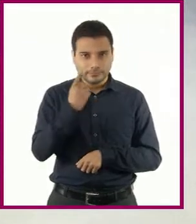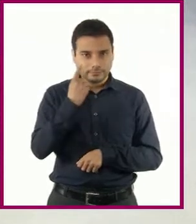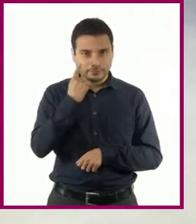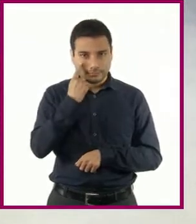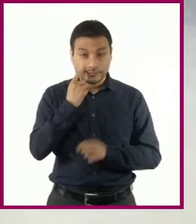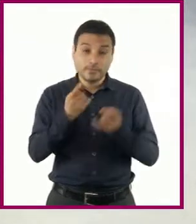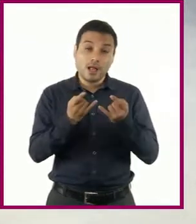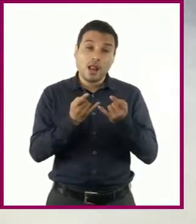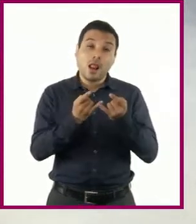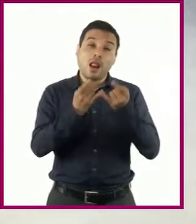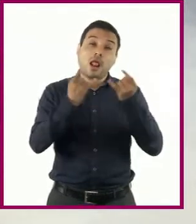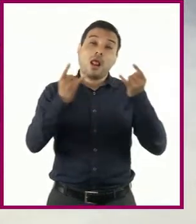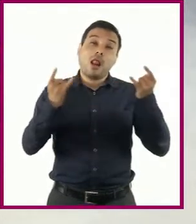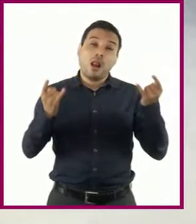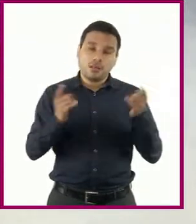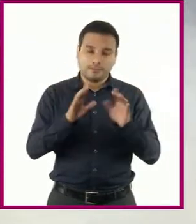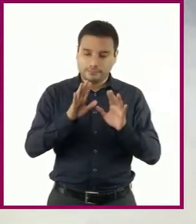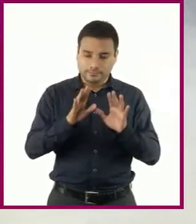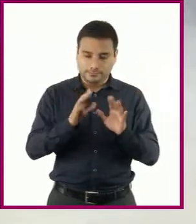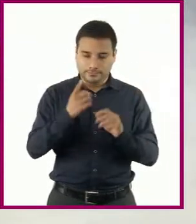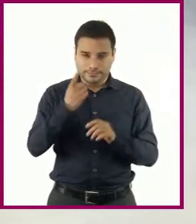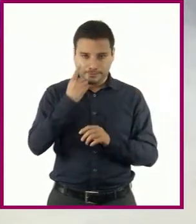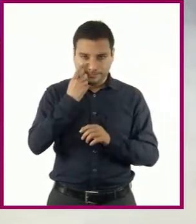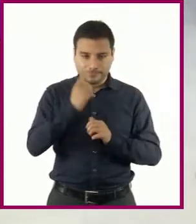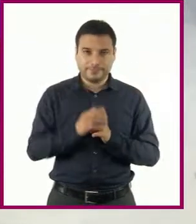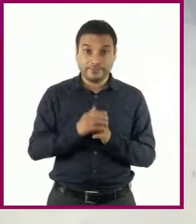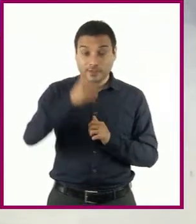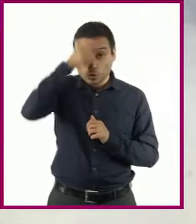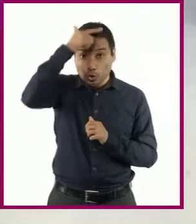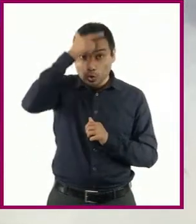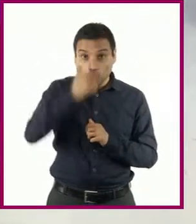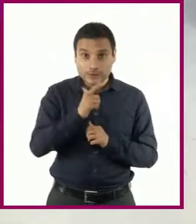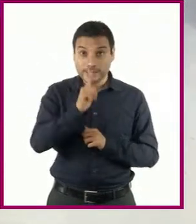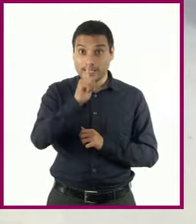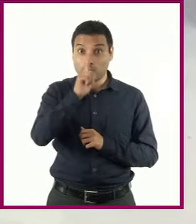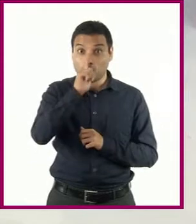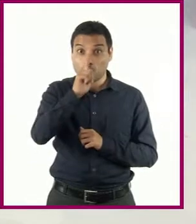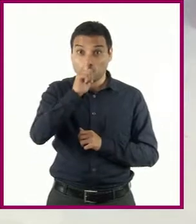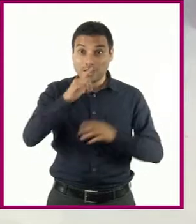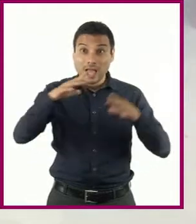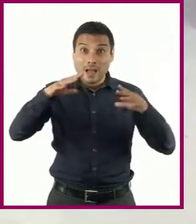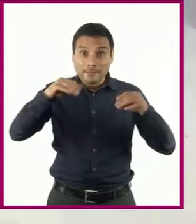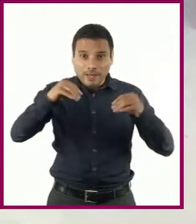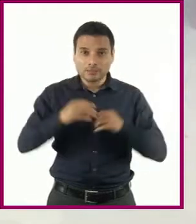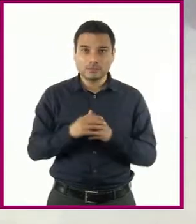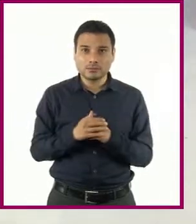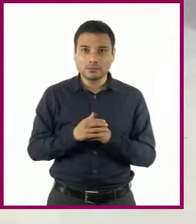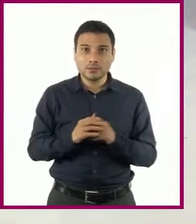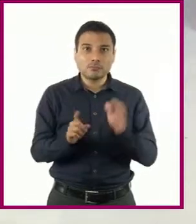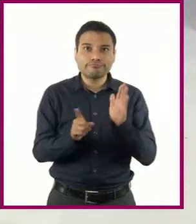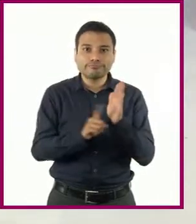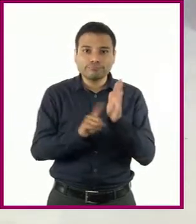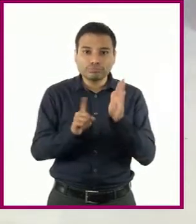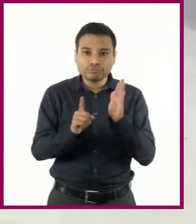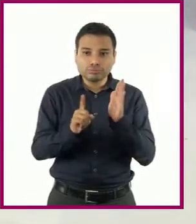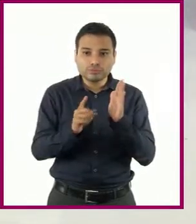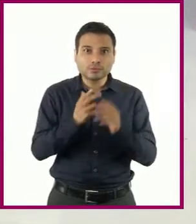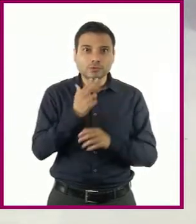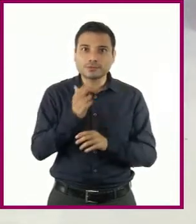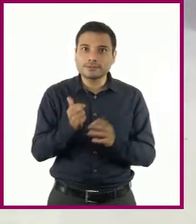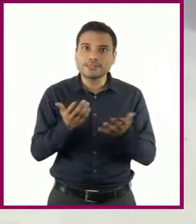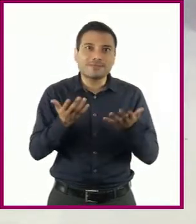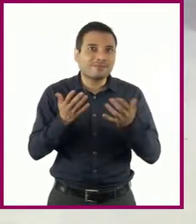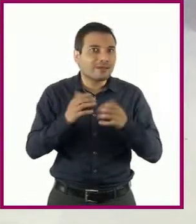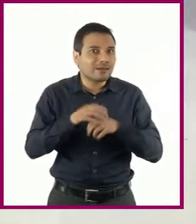historia muy larga, les platico que durante la noche se fue la luz en mi casa. Así que mi despertador no sonó a la hora que lo